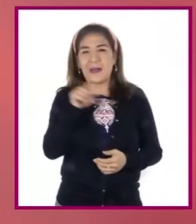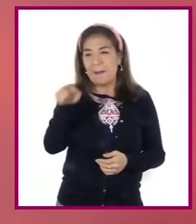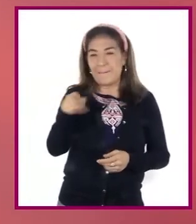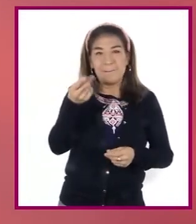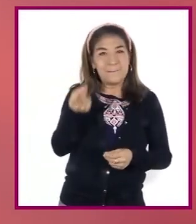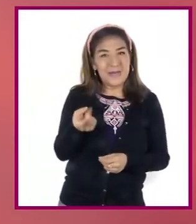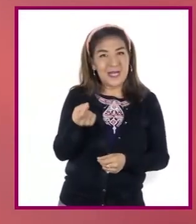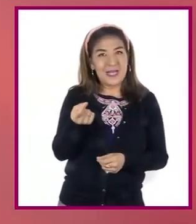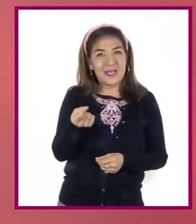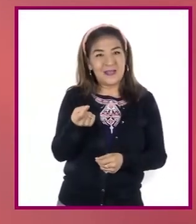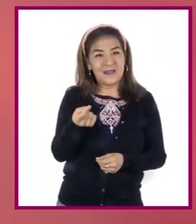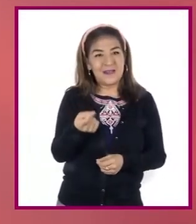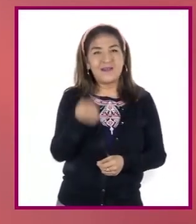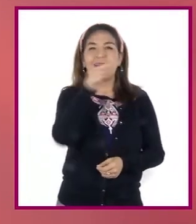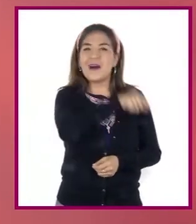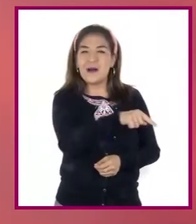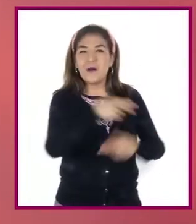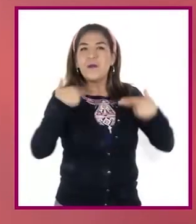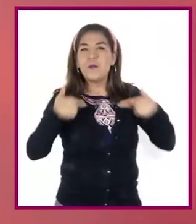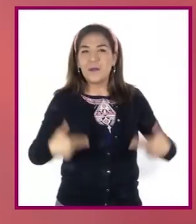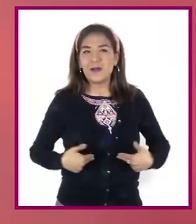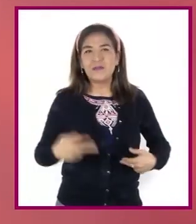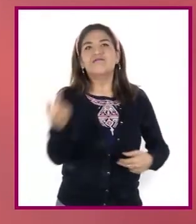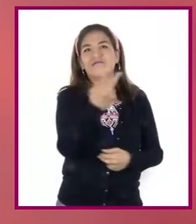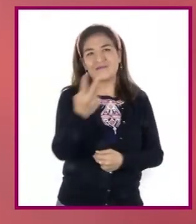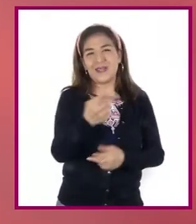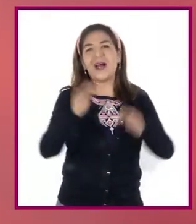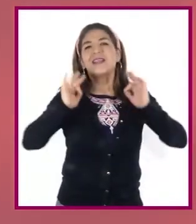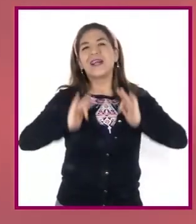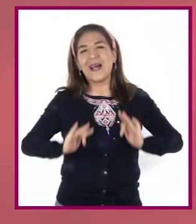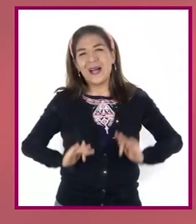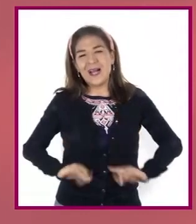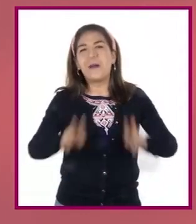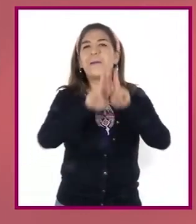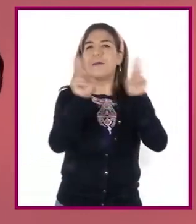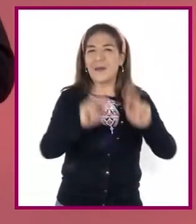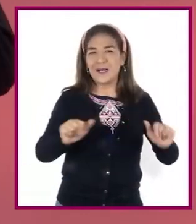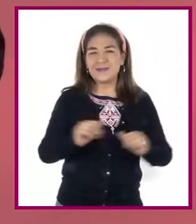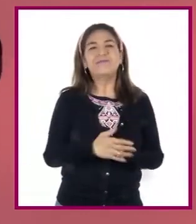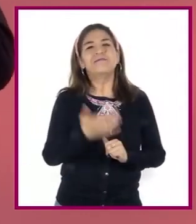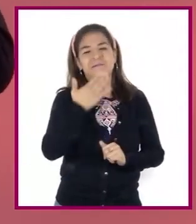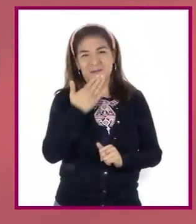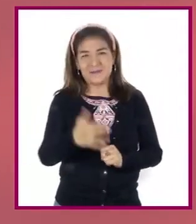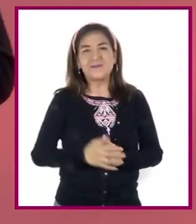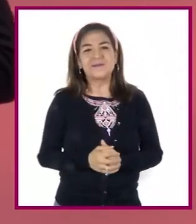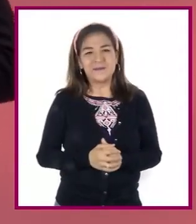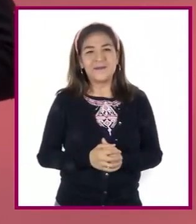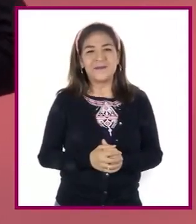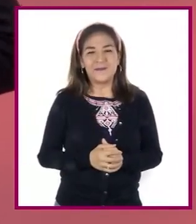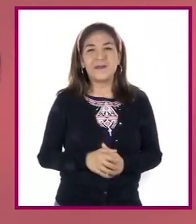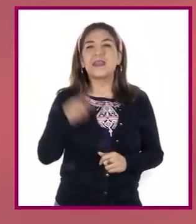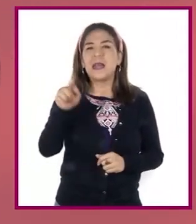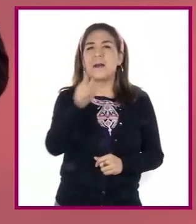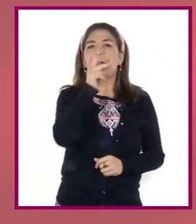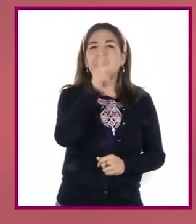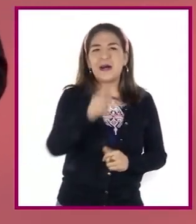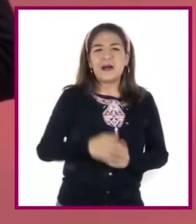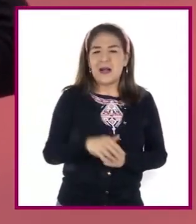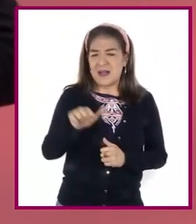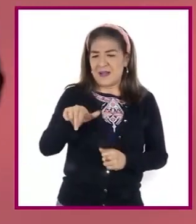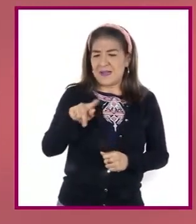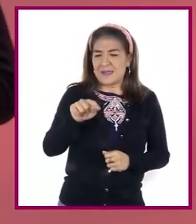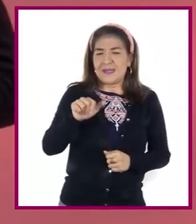perro como el humano están tranquilos, en paz. Muy bien. Además, la palabra